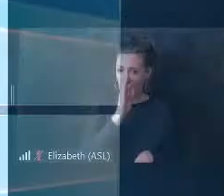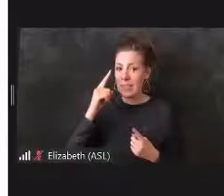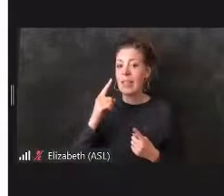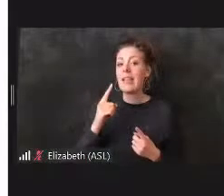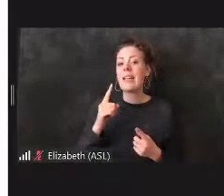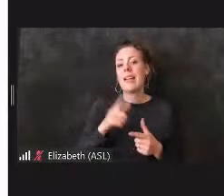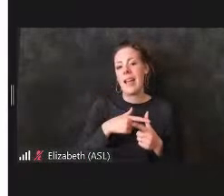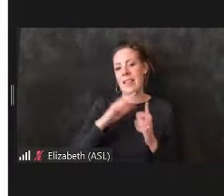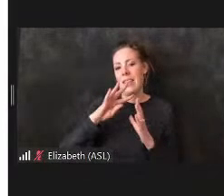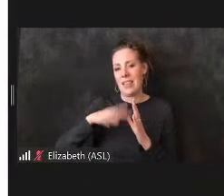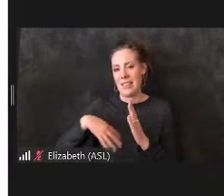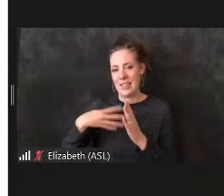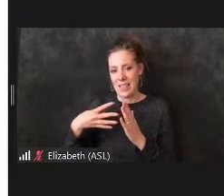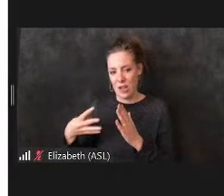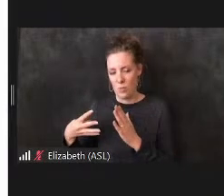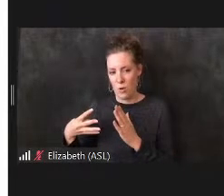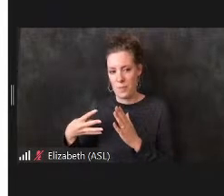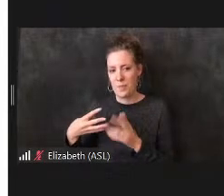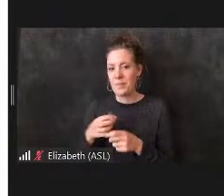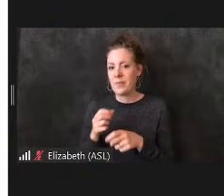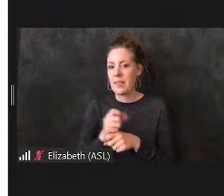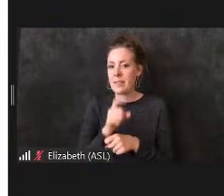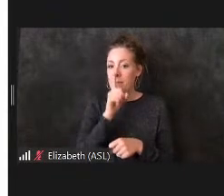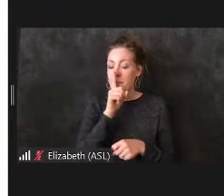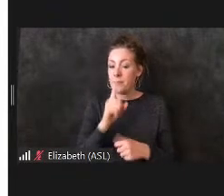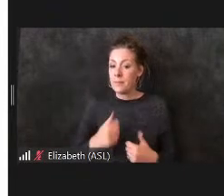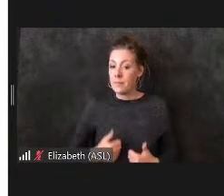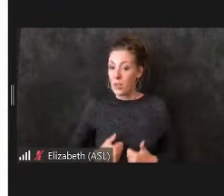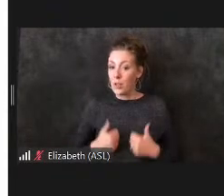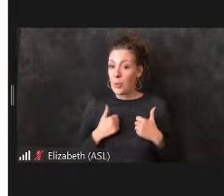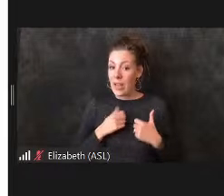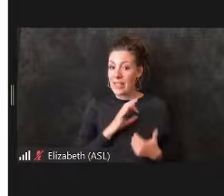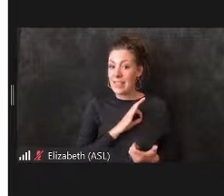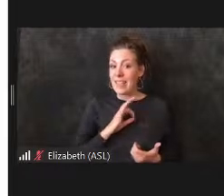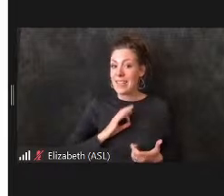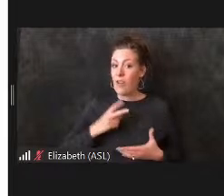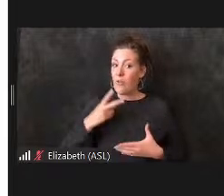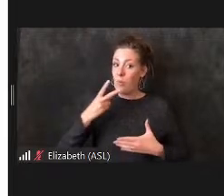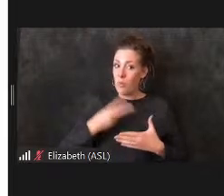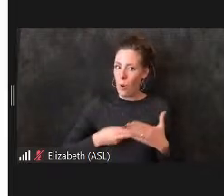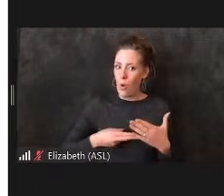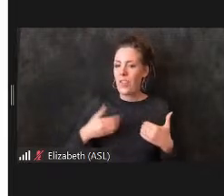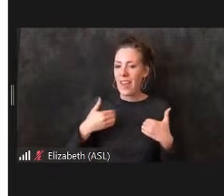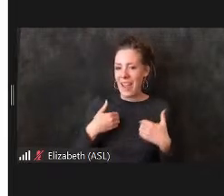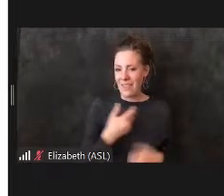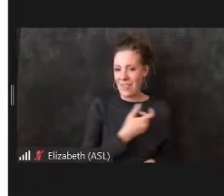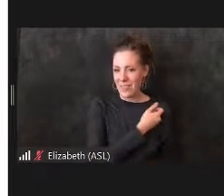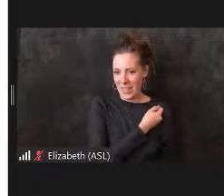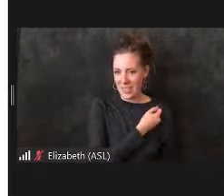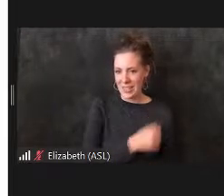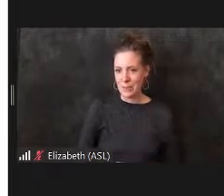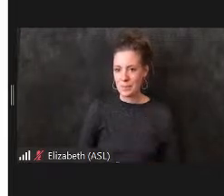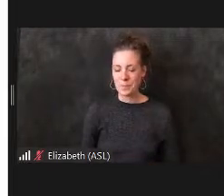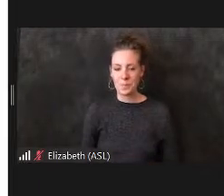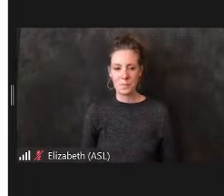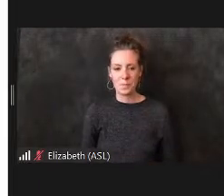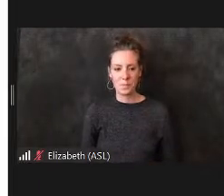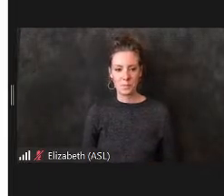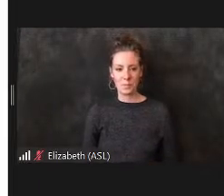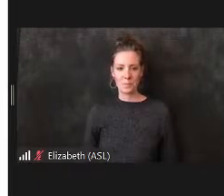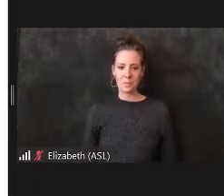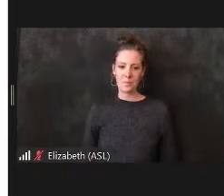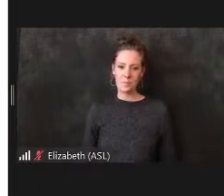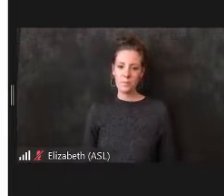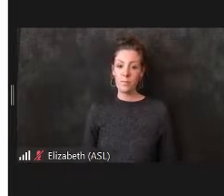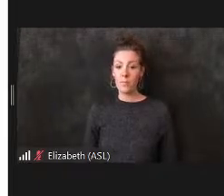directamente del gobierno federal y ellos están asegurando de que no nomás la gente, pero también